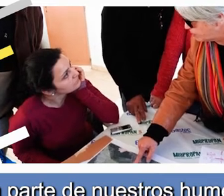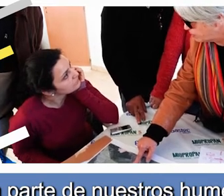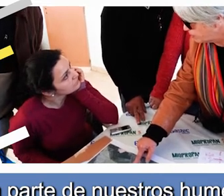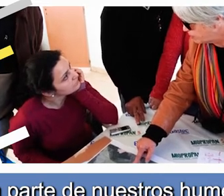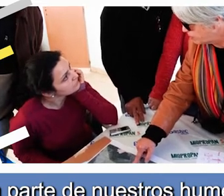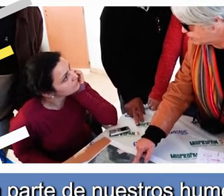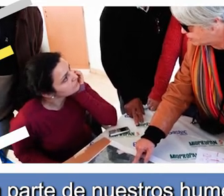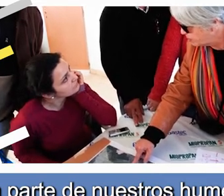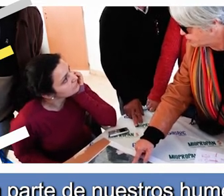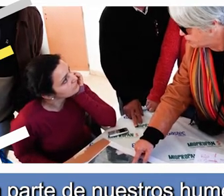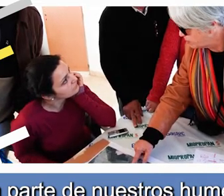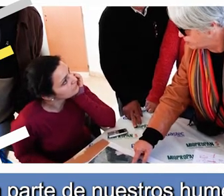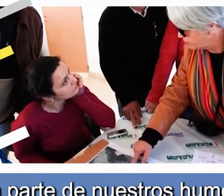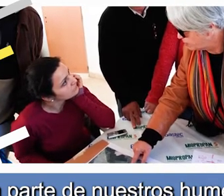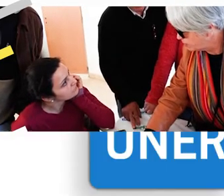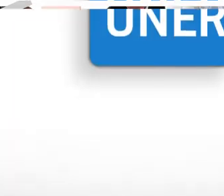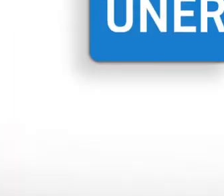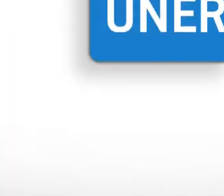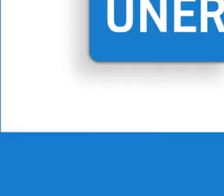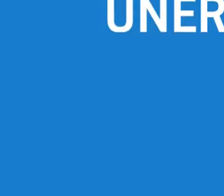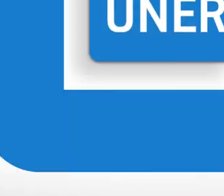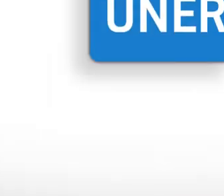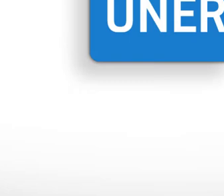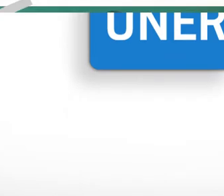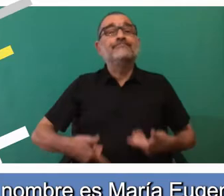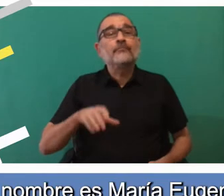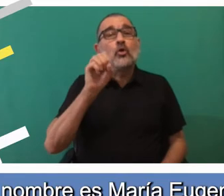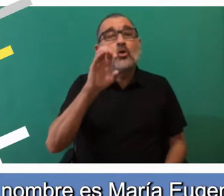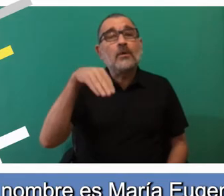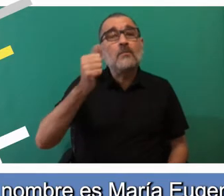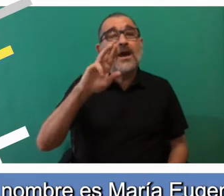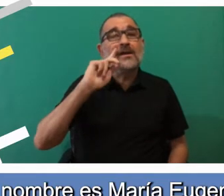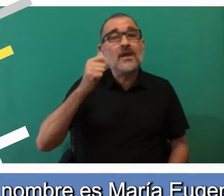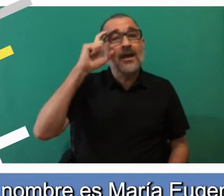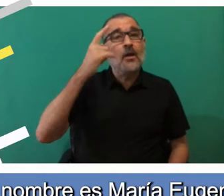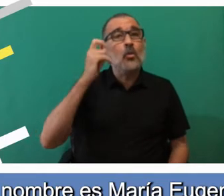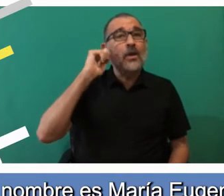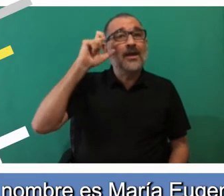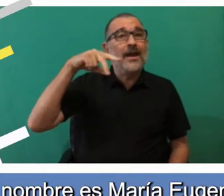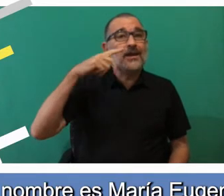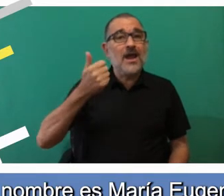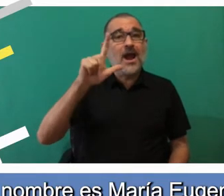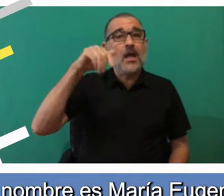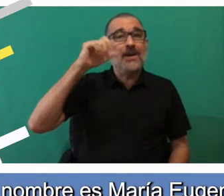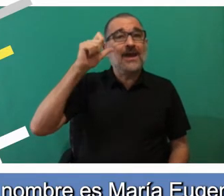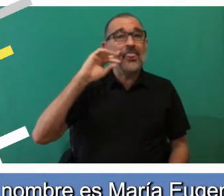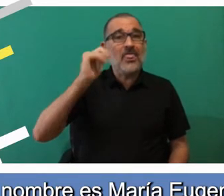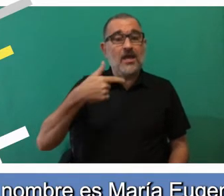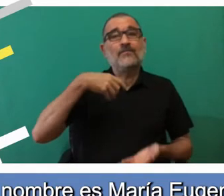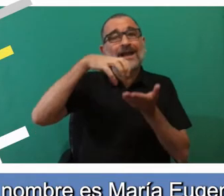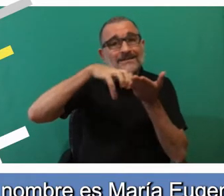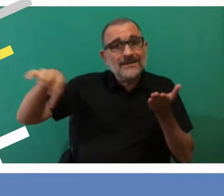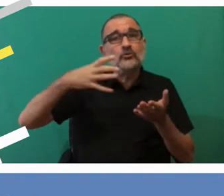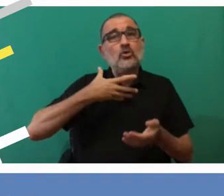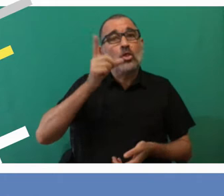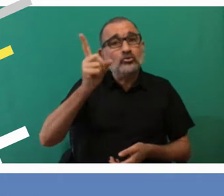parte de un sitio denominado Rancha. Mi nombre es María Eugenia Almeida, soy extensionista, docente e investigadora